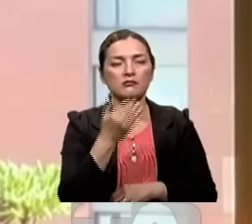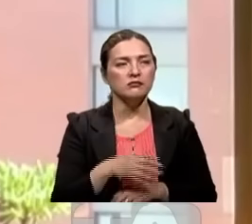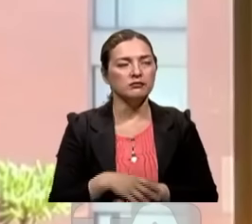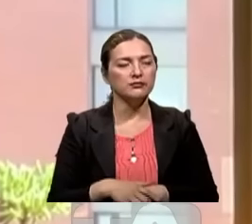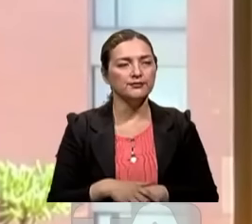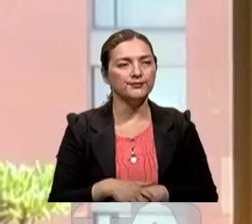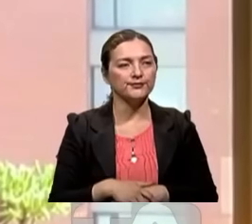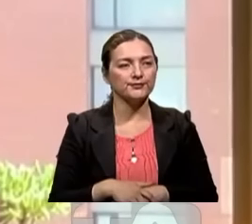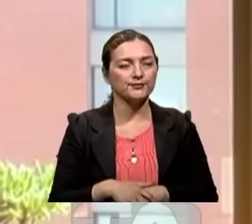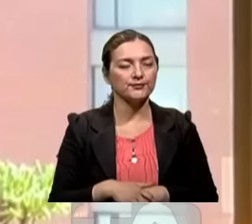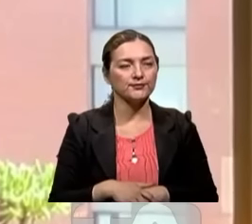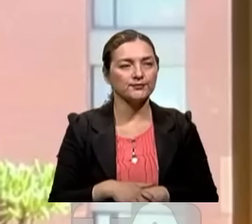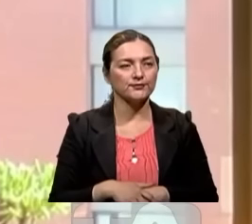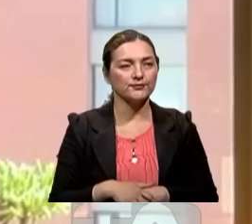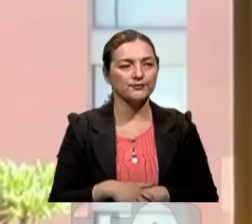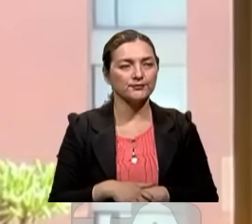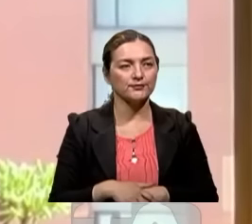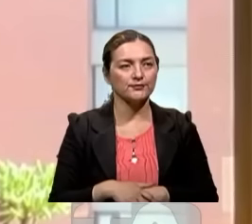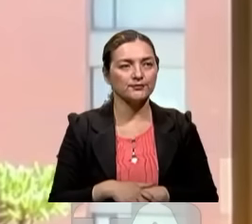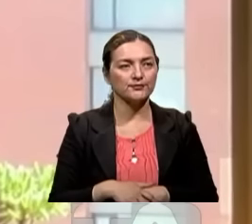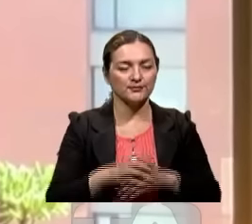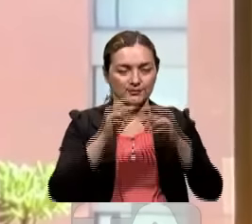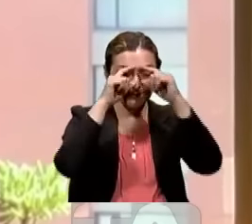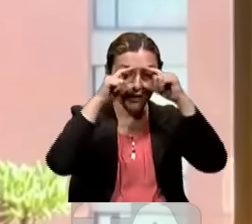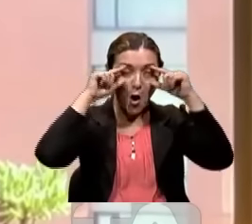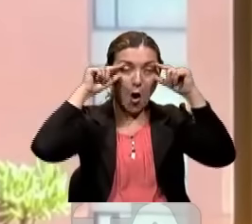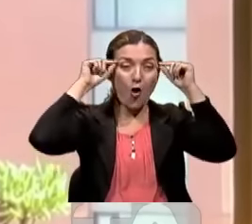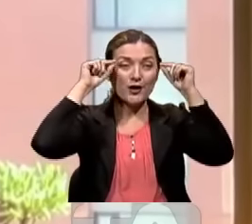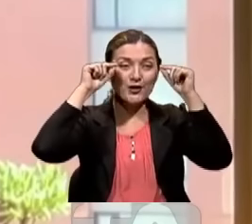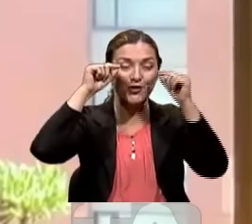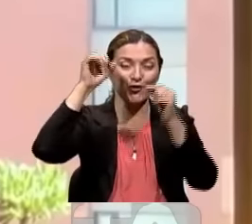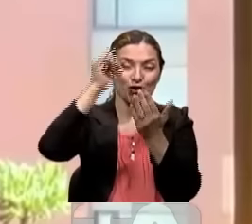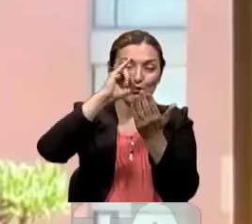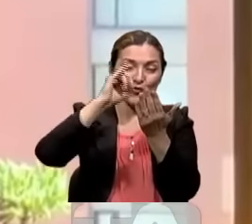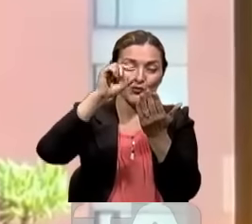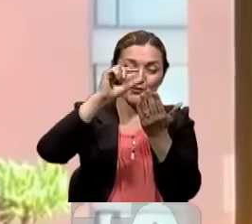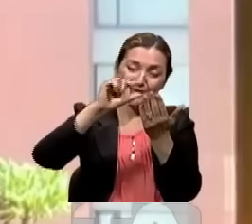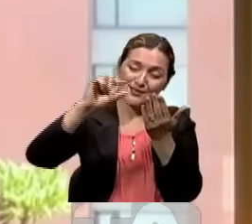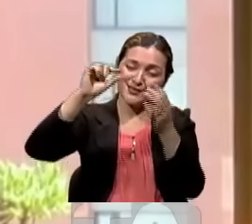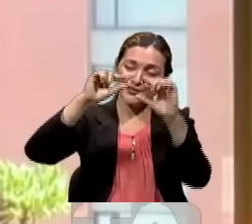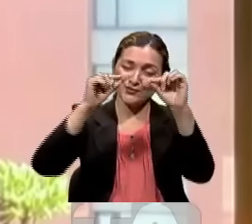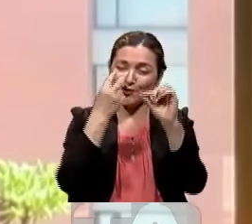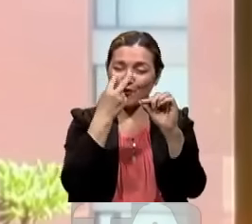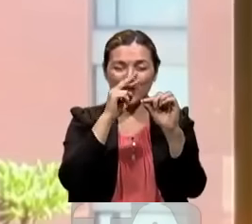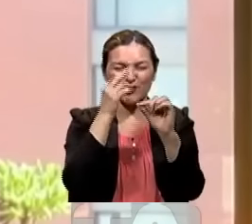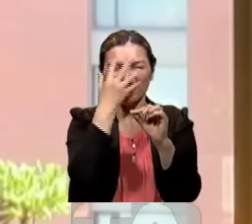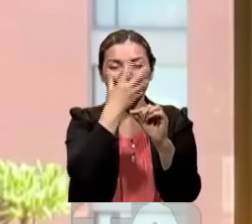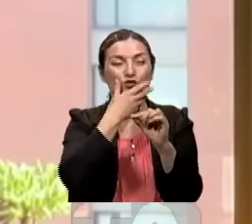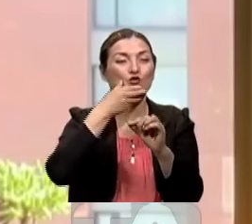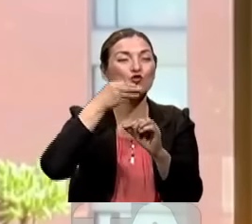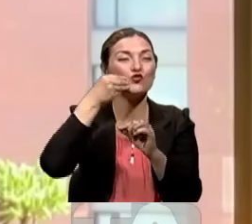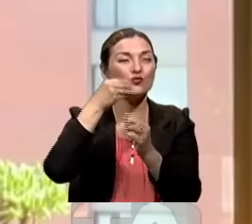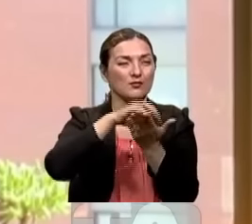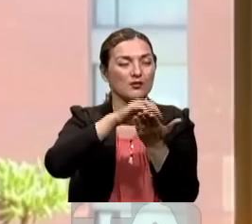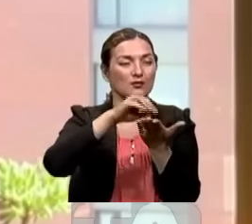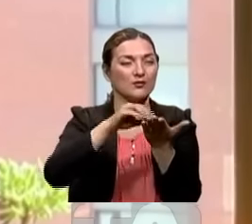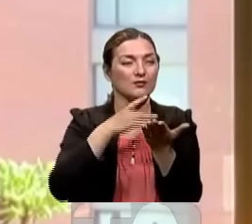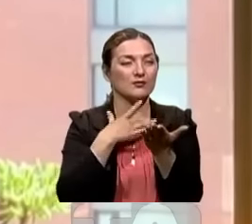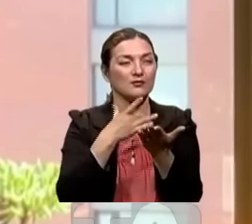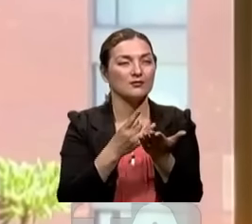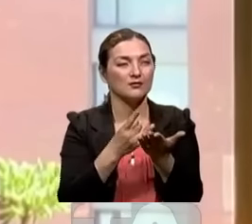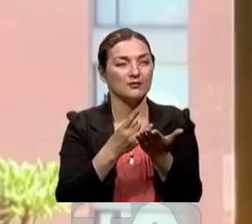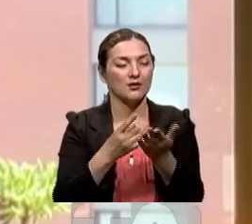Steffi. En realidad, a mí, esos ojitos pispiretos, como les decía hace tiempo, qué bonitos, muy bonitos. En la decoración me encantó. Pensé